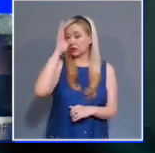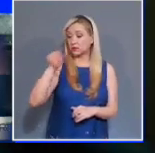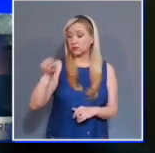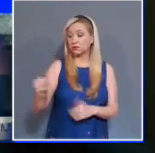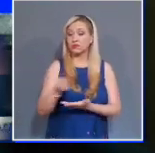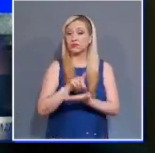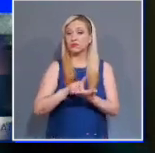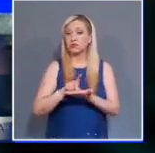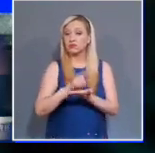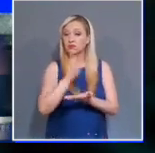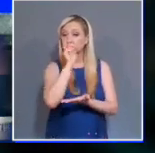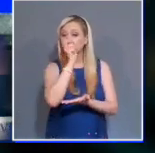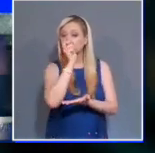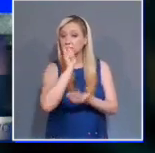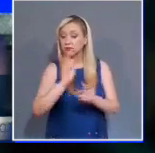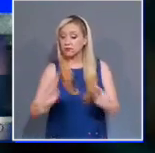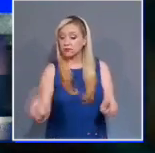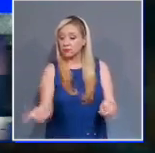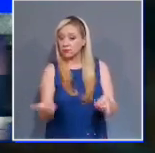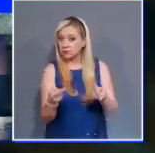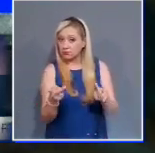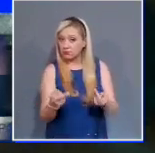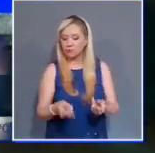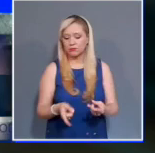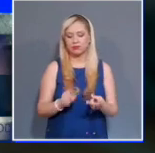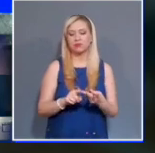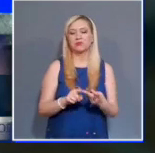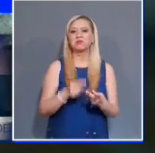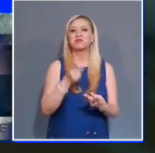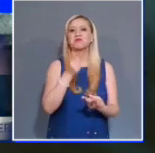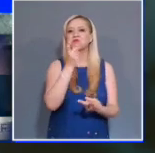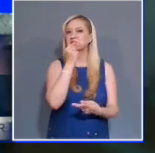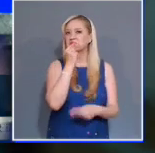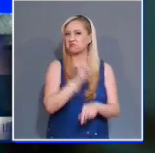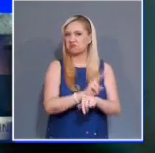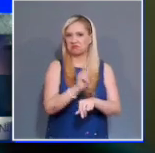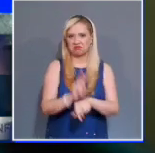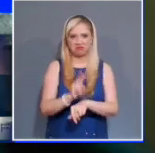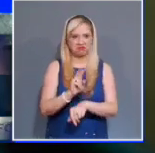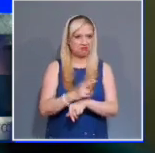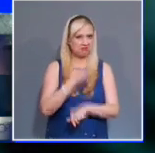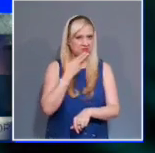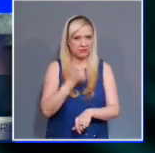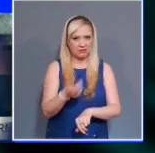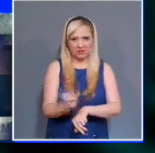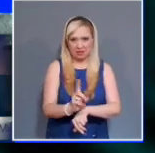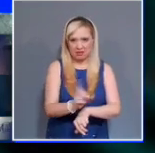la inseguridad diaria, la violencia que enfrentamos,